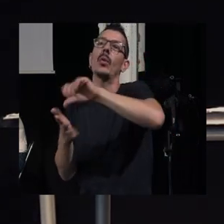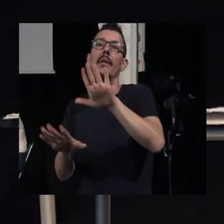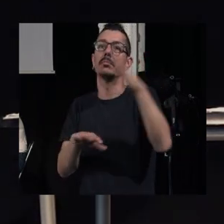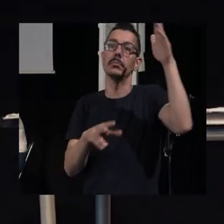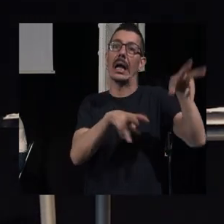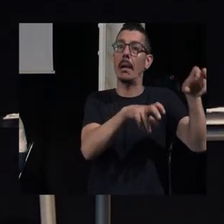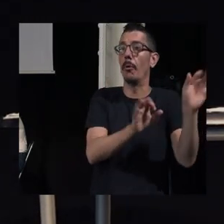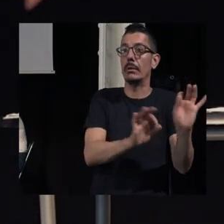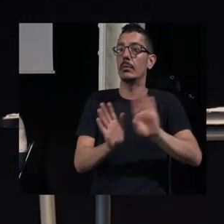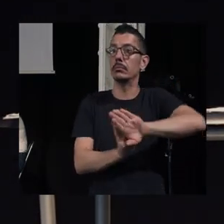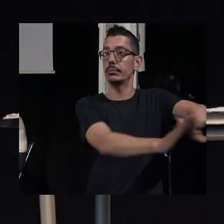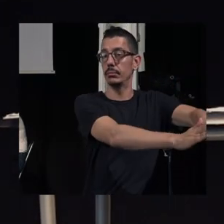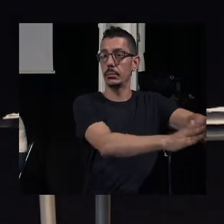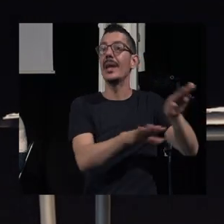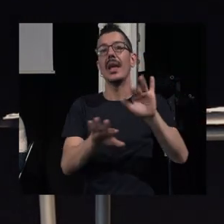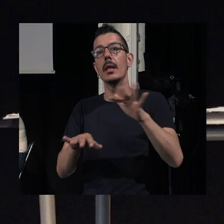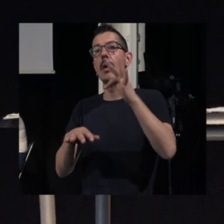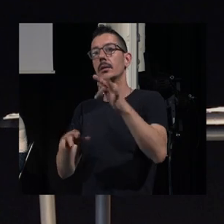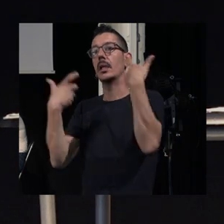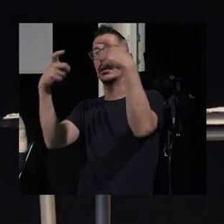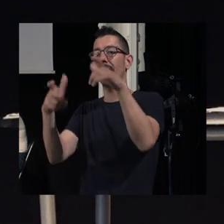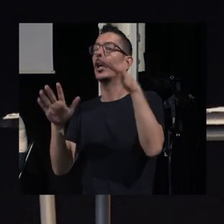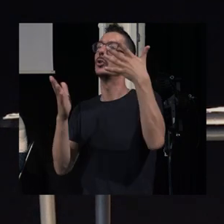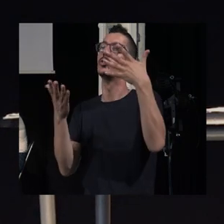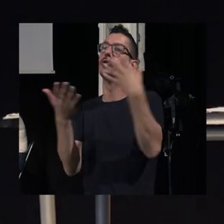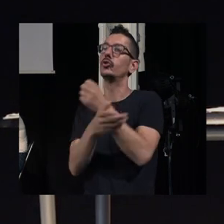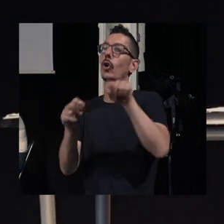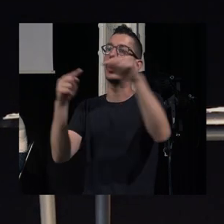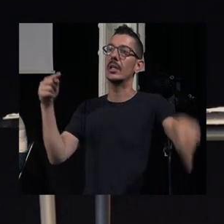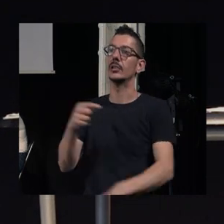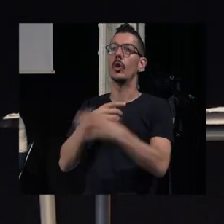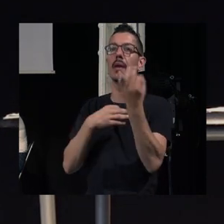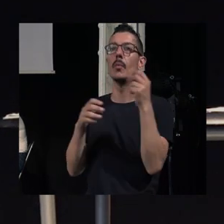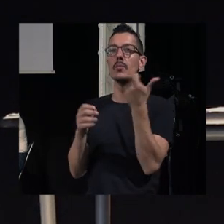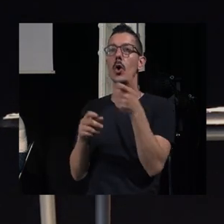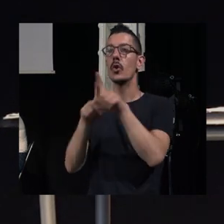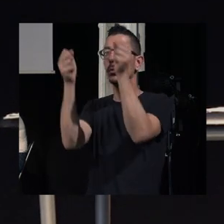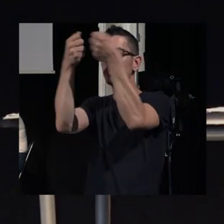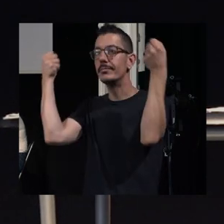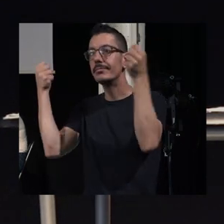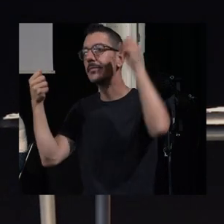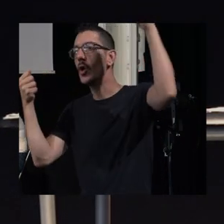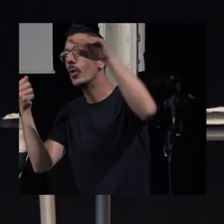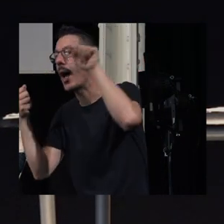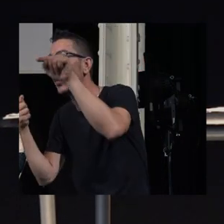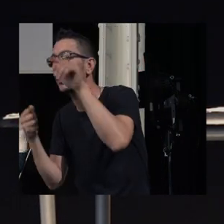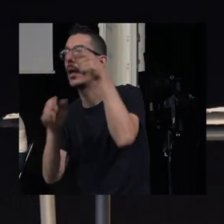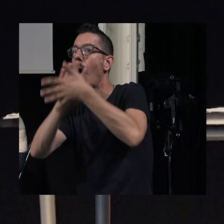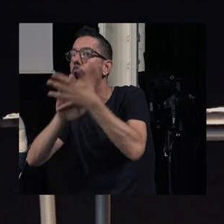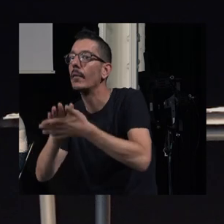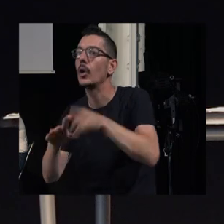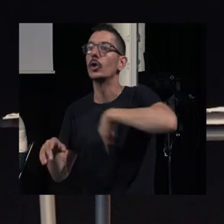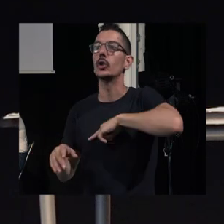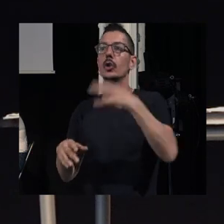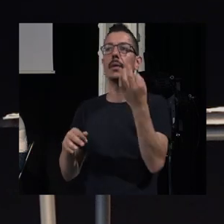tiene que incidir ahí. Entonces, yo creo que lo que tenemos que hablar es de qué políticas estamos hablando,